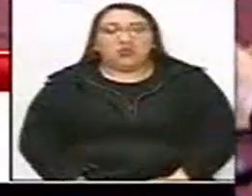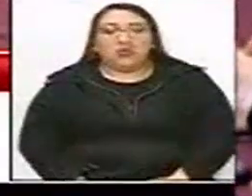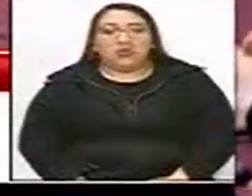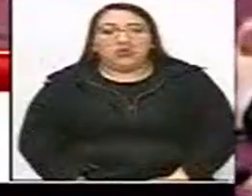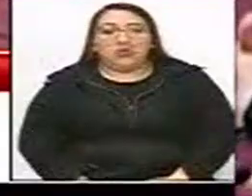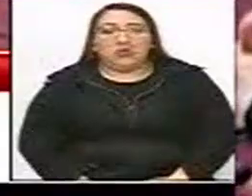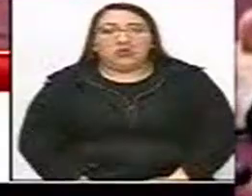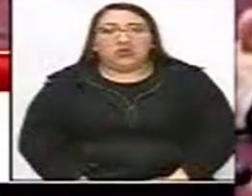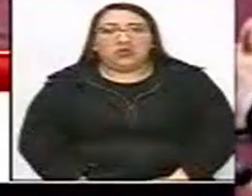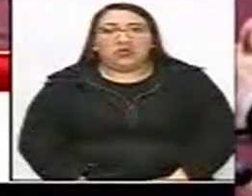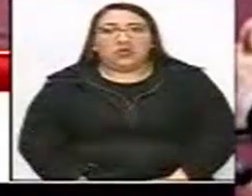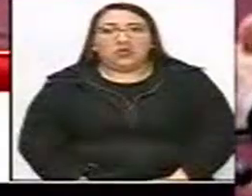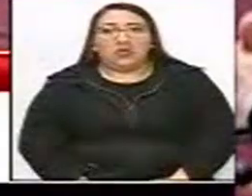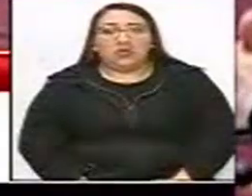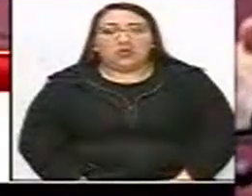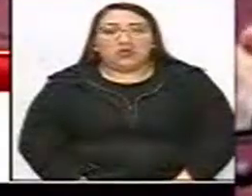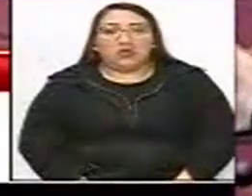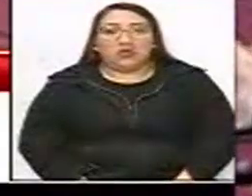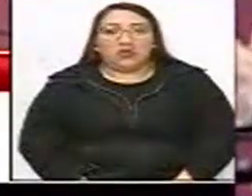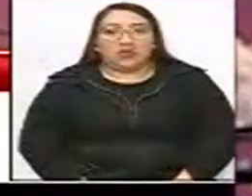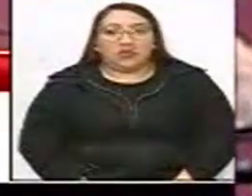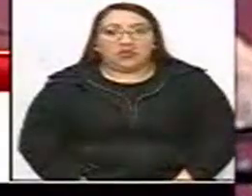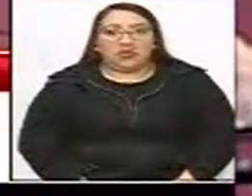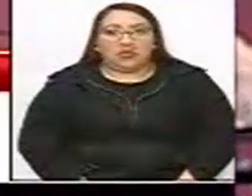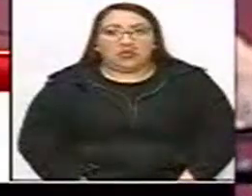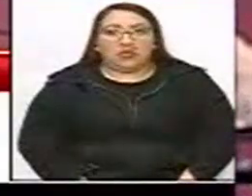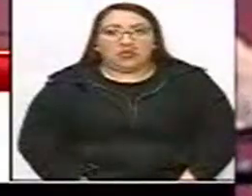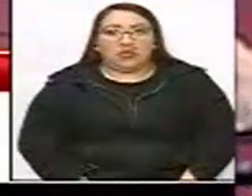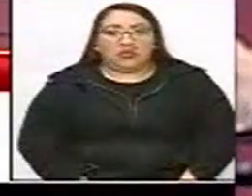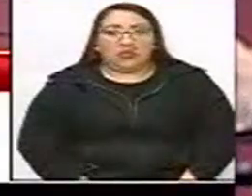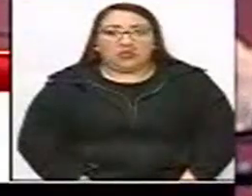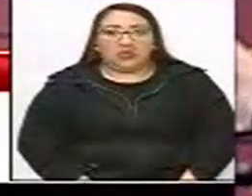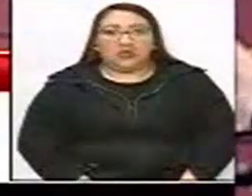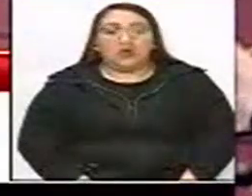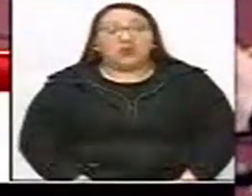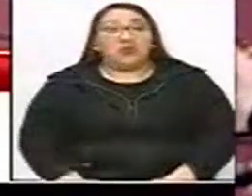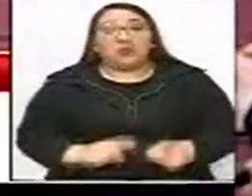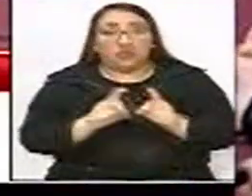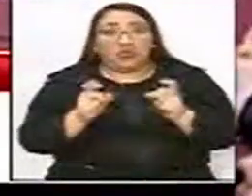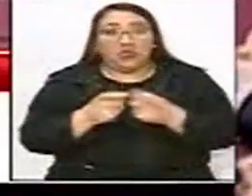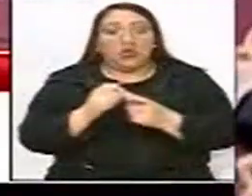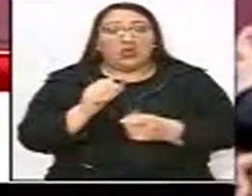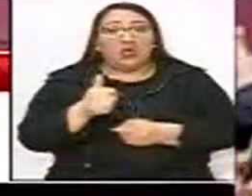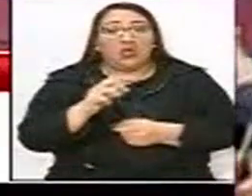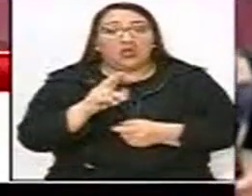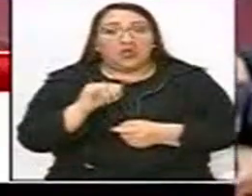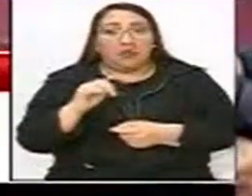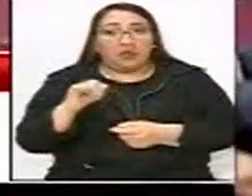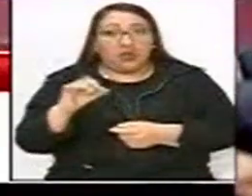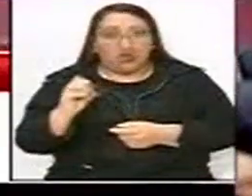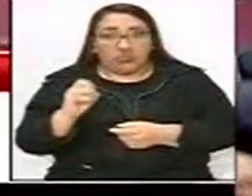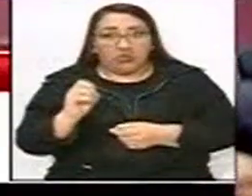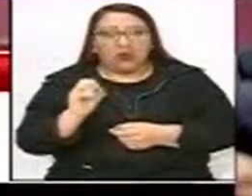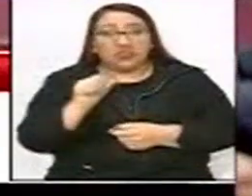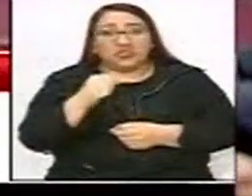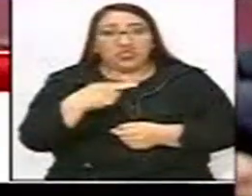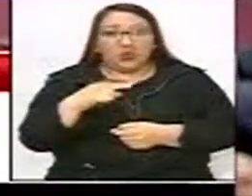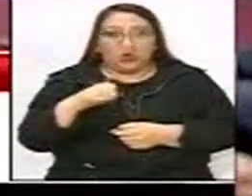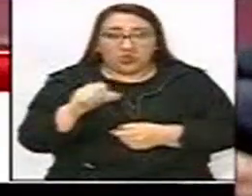que escuchar a... Porque no va a dejar usted, congresista Lescano, de hacer las preguntas. Está la congresista Aramayo,